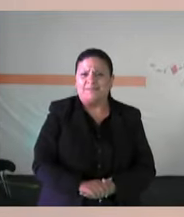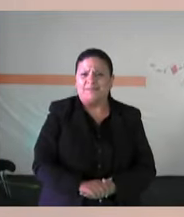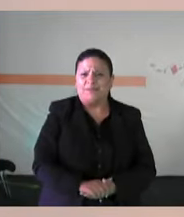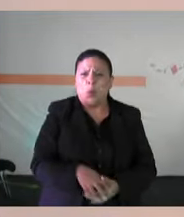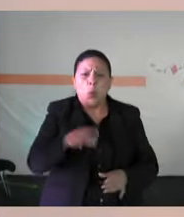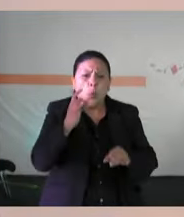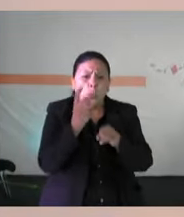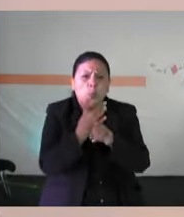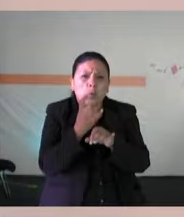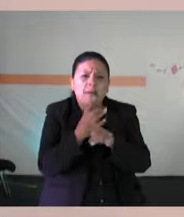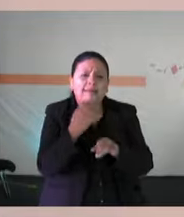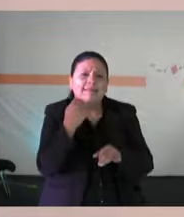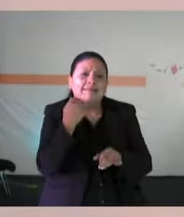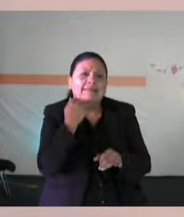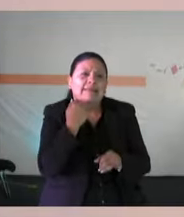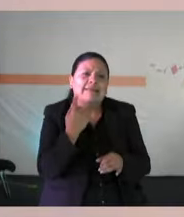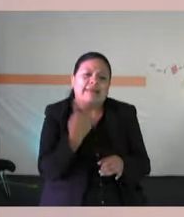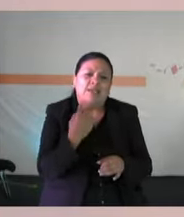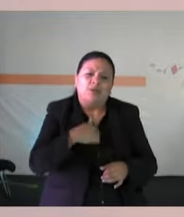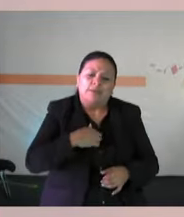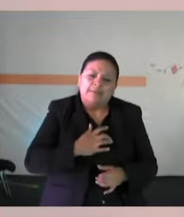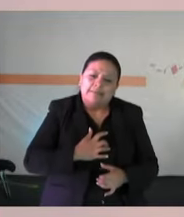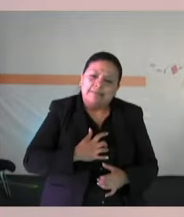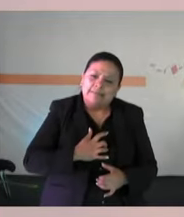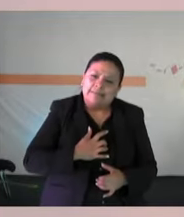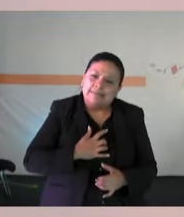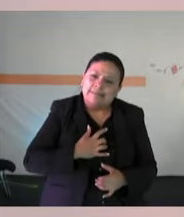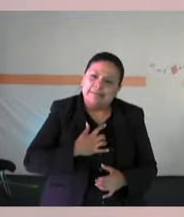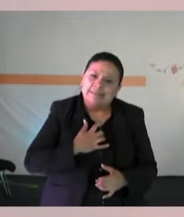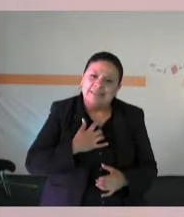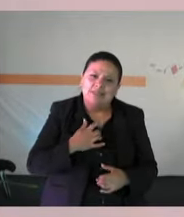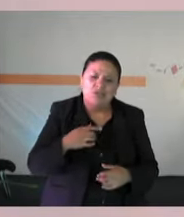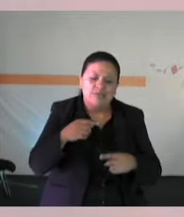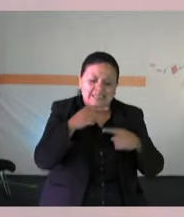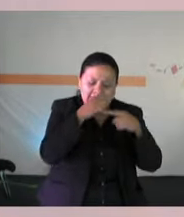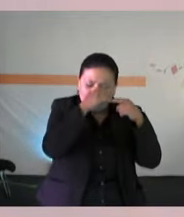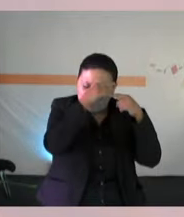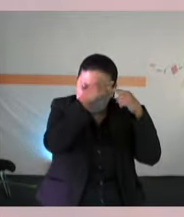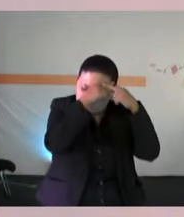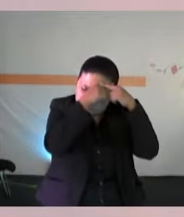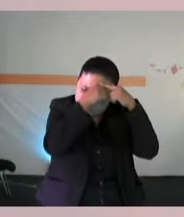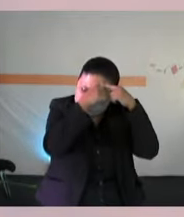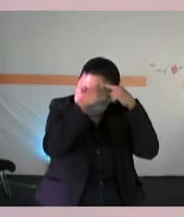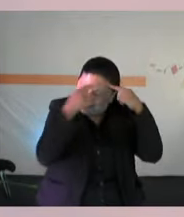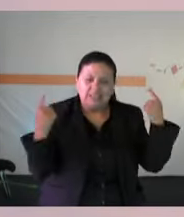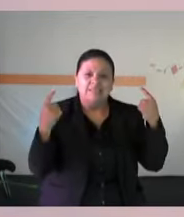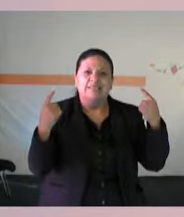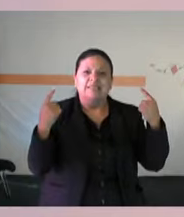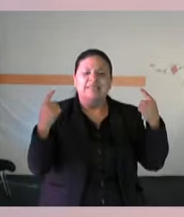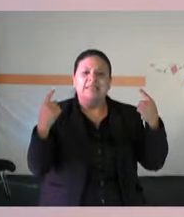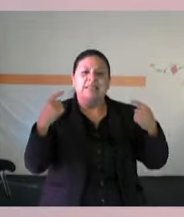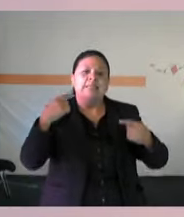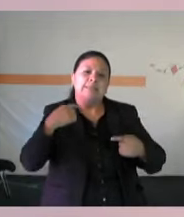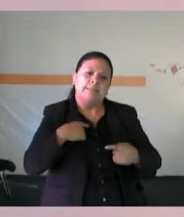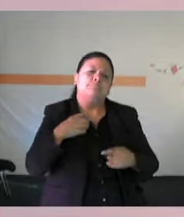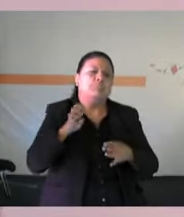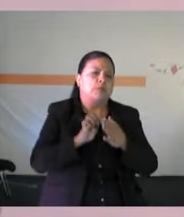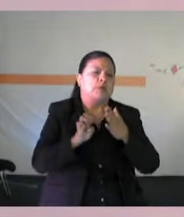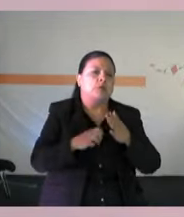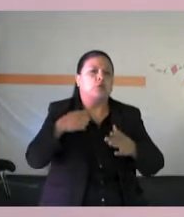solamente que estoy muy harta. Y entonces digo, si salgo el 8 de marzo